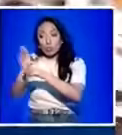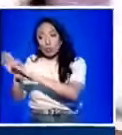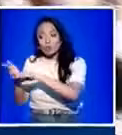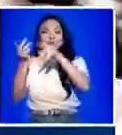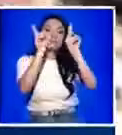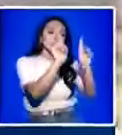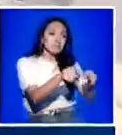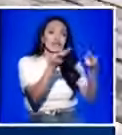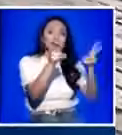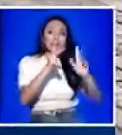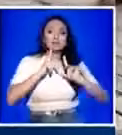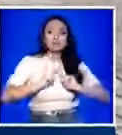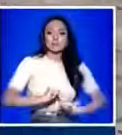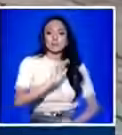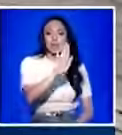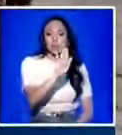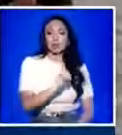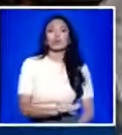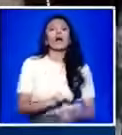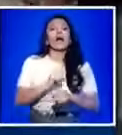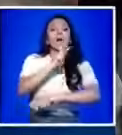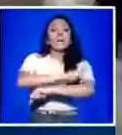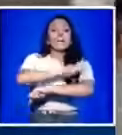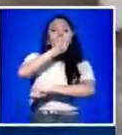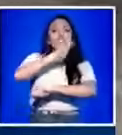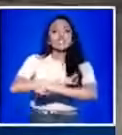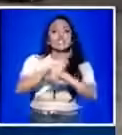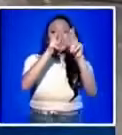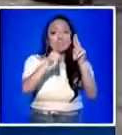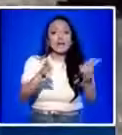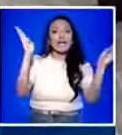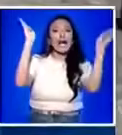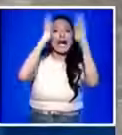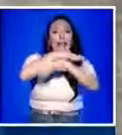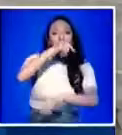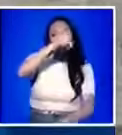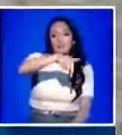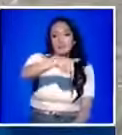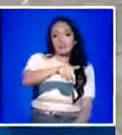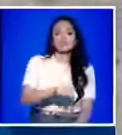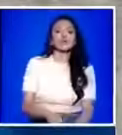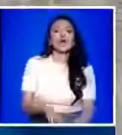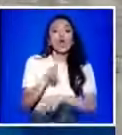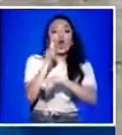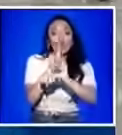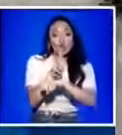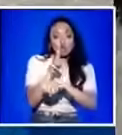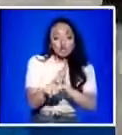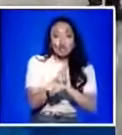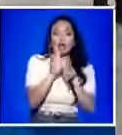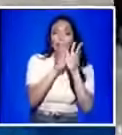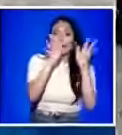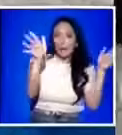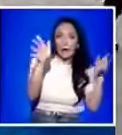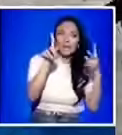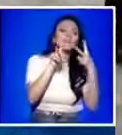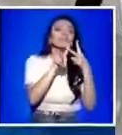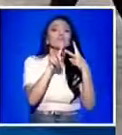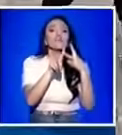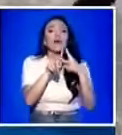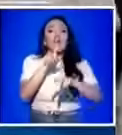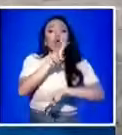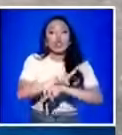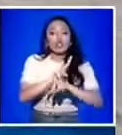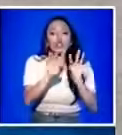Vamos a tener nuestra asistencia de Pichincha Humana de forma gratuita. ¿Qué especialidades? Tenemos medicina general, tenemos